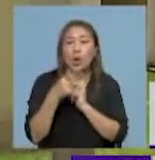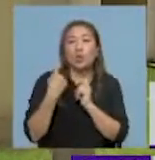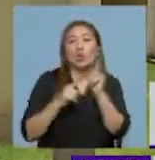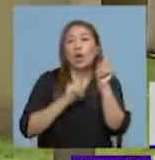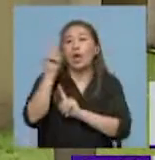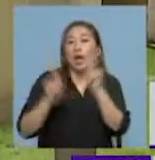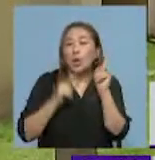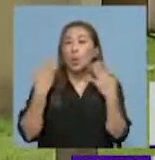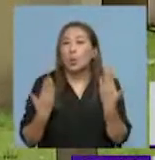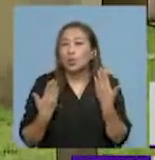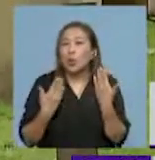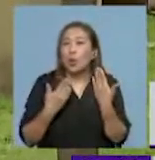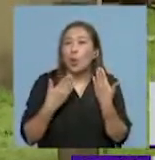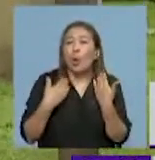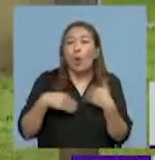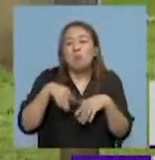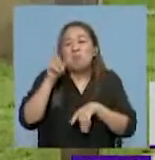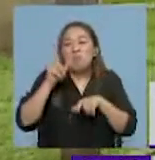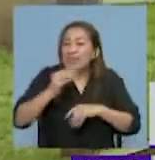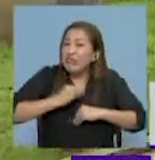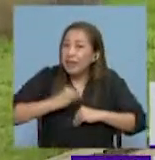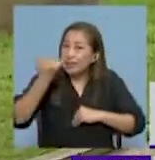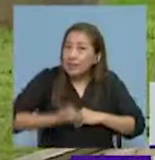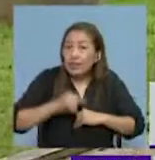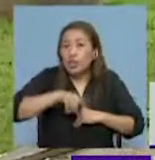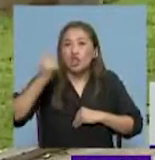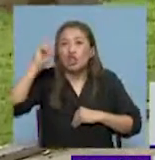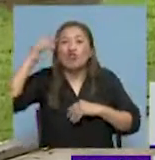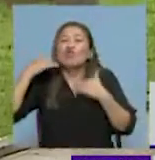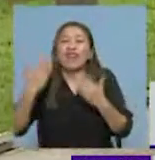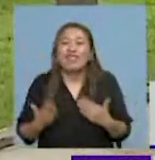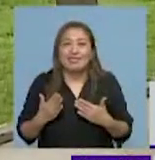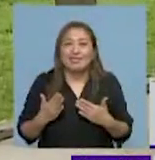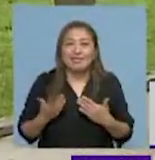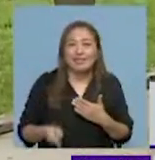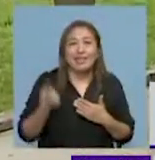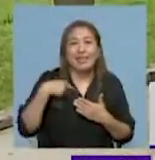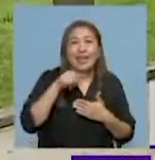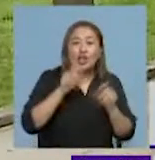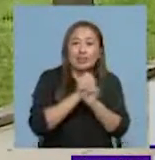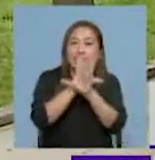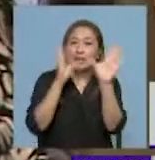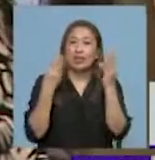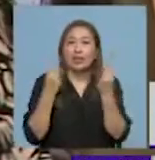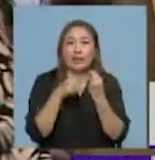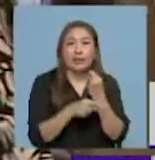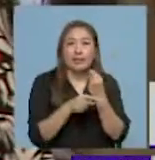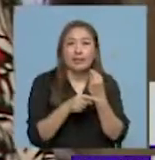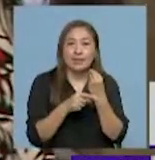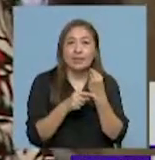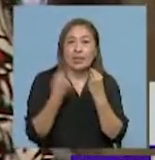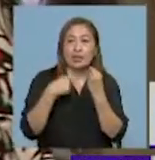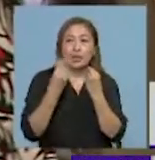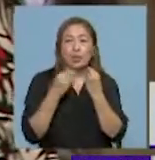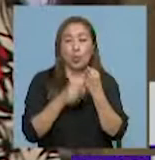algunas basadas en creencias y otras basadas en ignorancia digamos que lo que está claro cuando